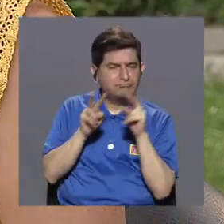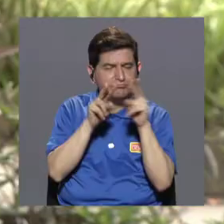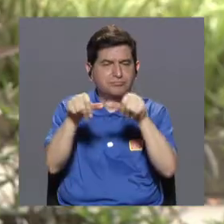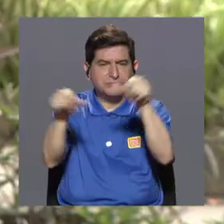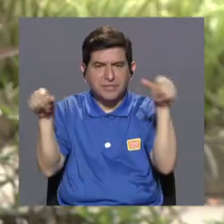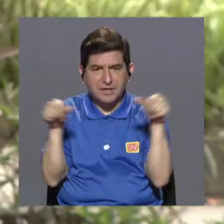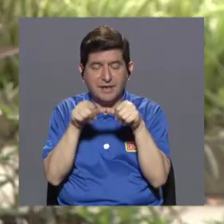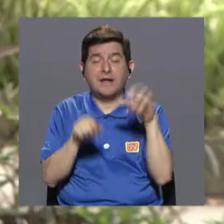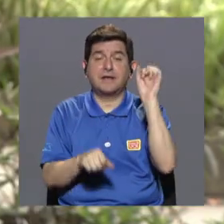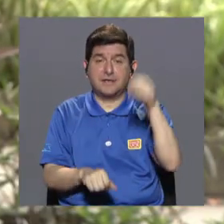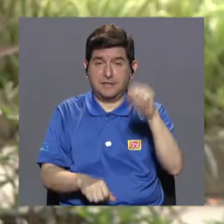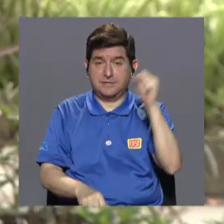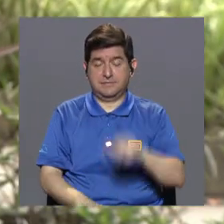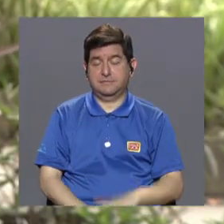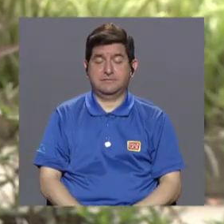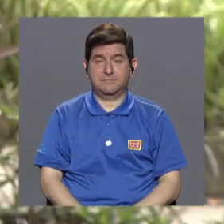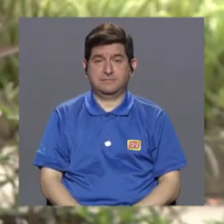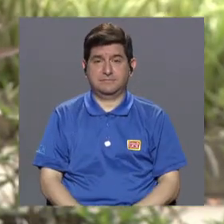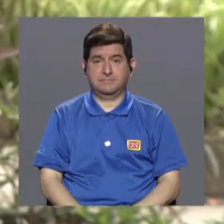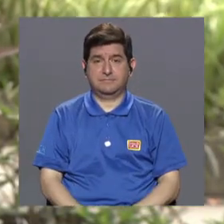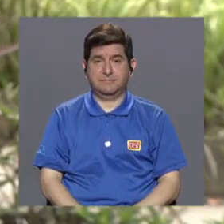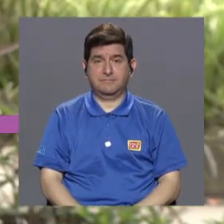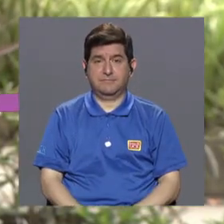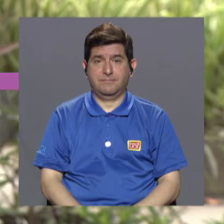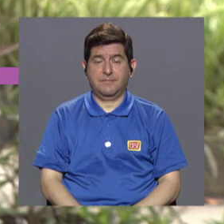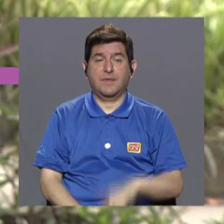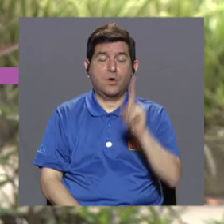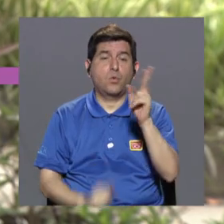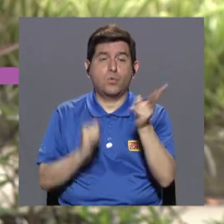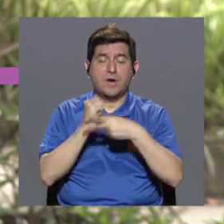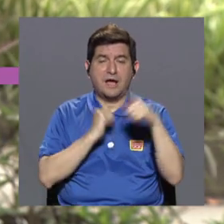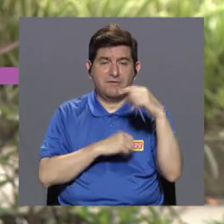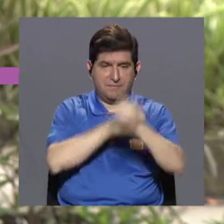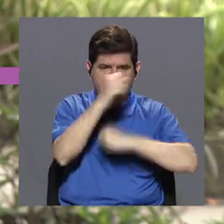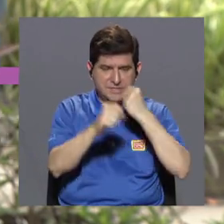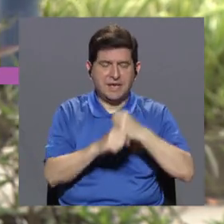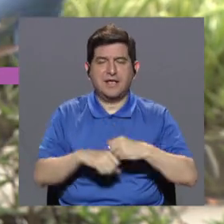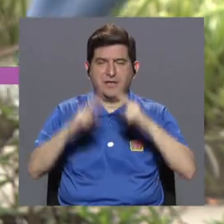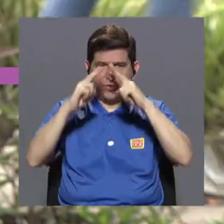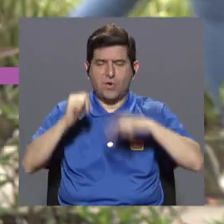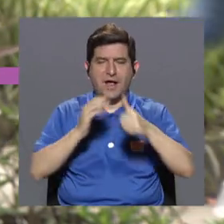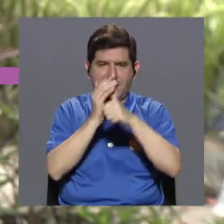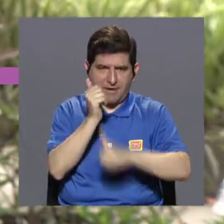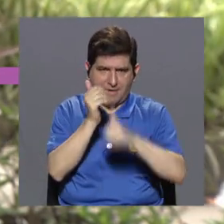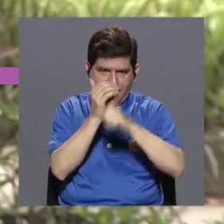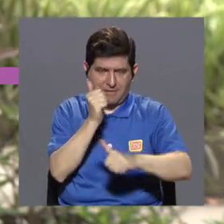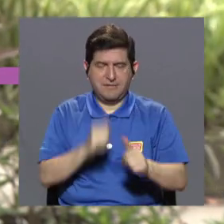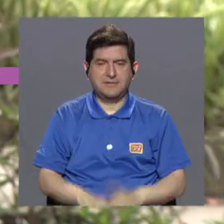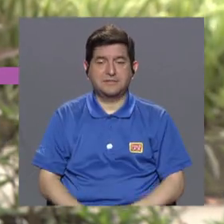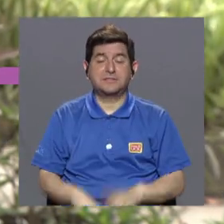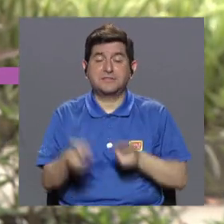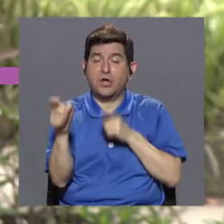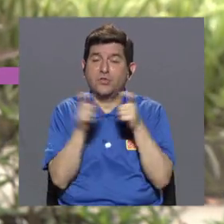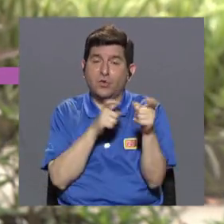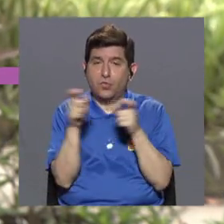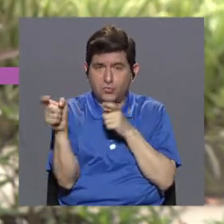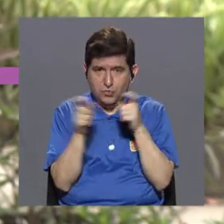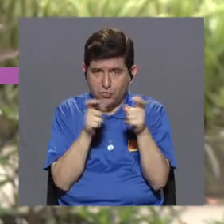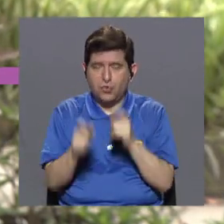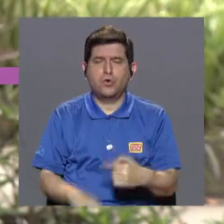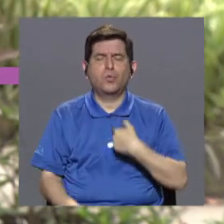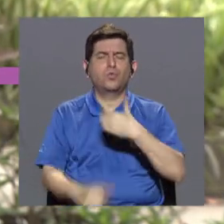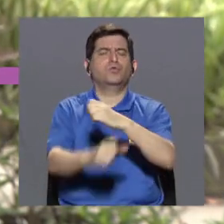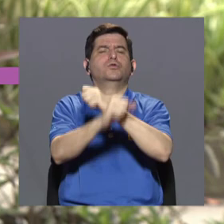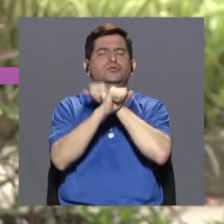donde ellos están y por lo menos una vez al año hacer un examen de esos, para, de control, ¿verdad? Para estar seguros de que no